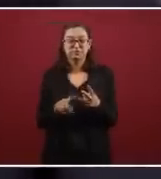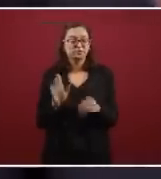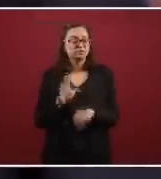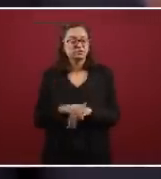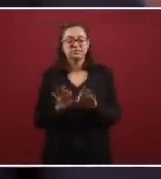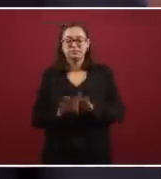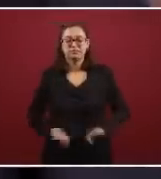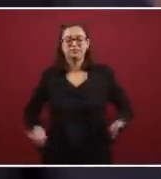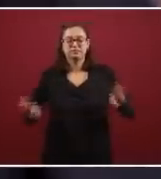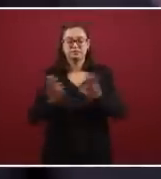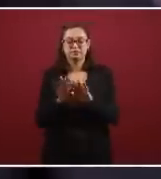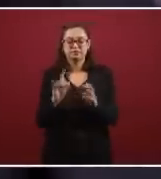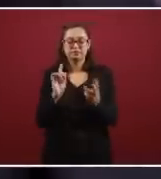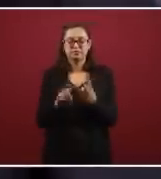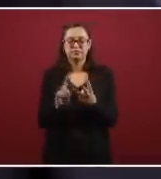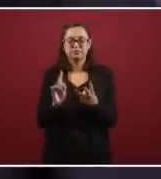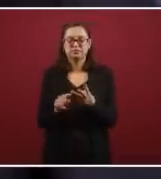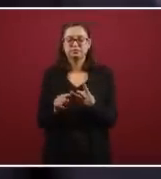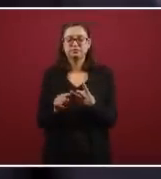muy importante,